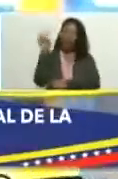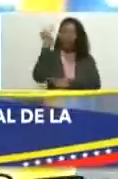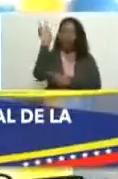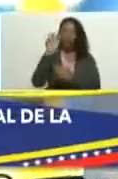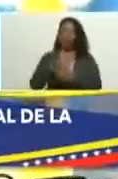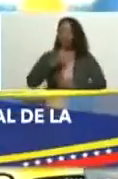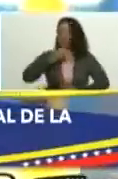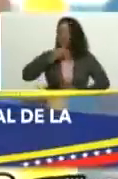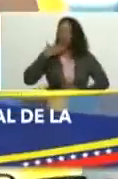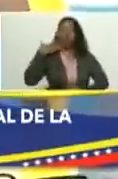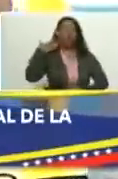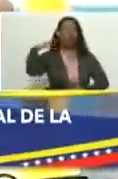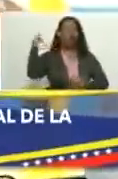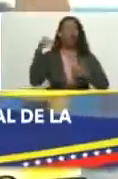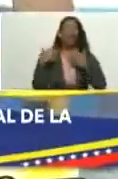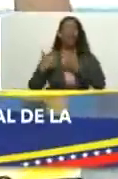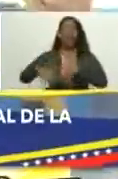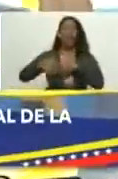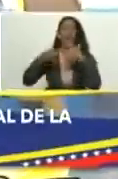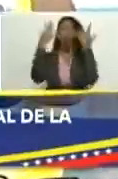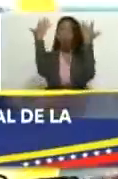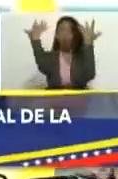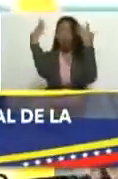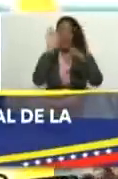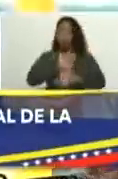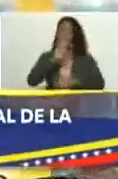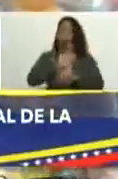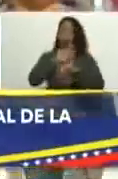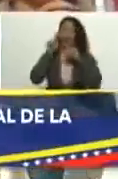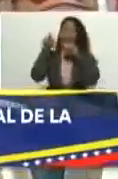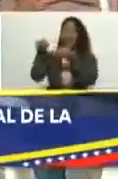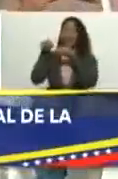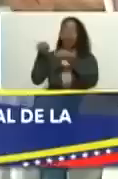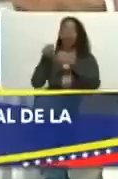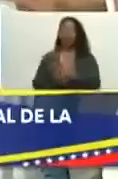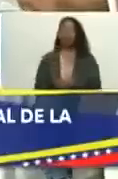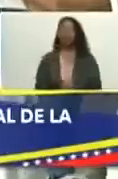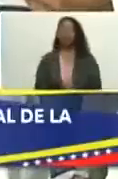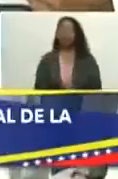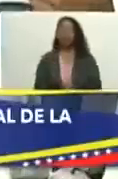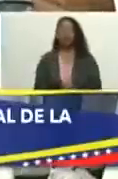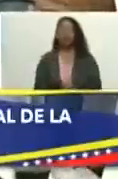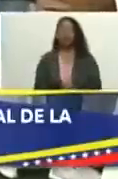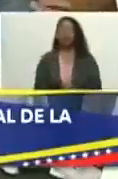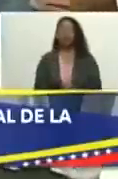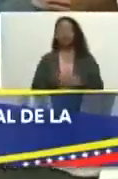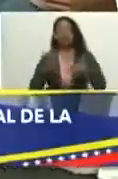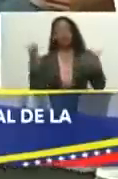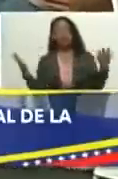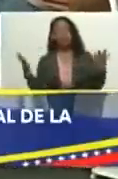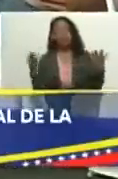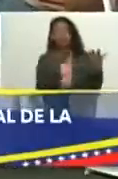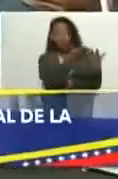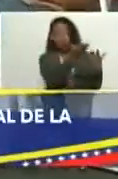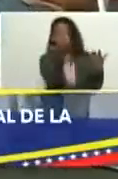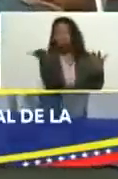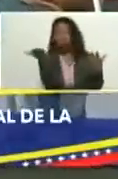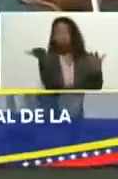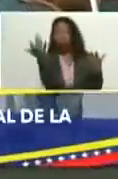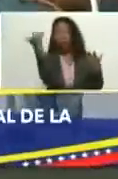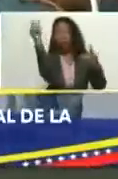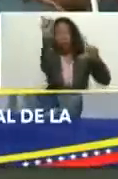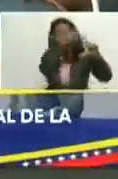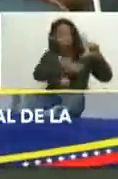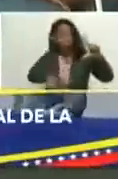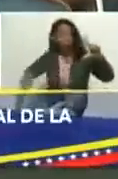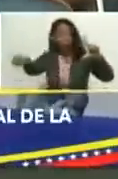en esta planta, con las manos de estos carabobeños. Así que cuando usted esté en una cauchera,